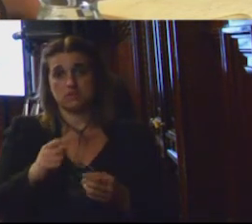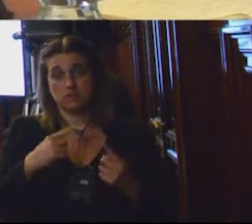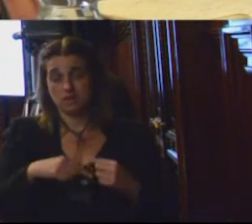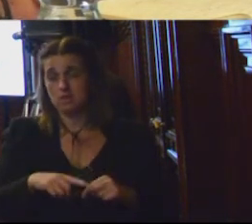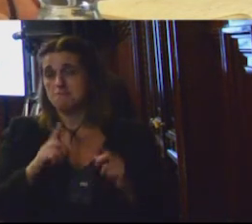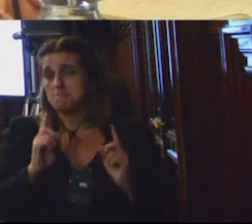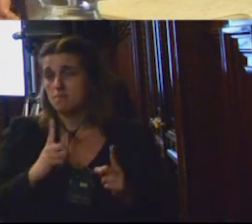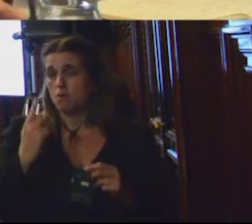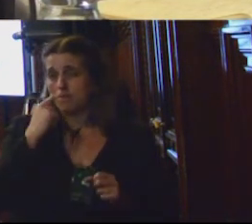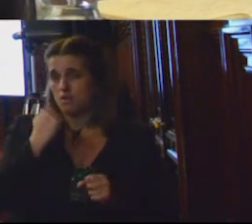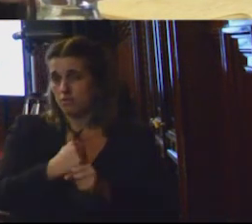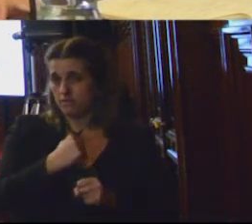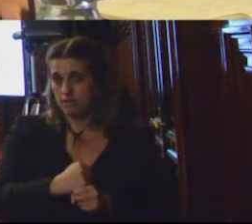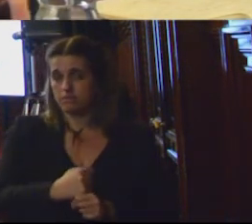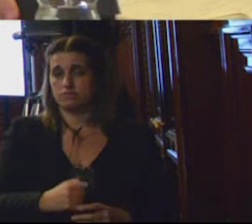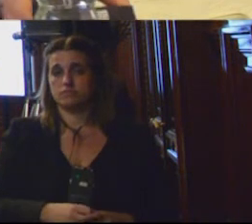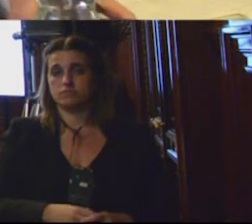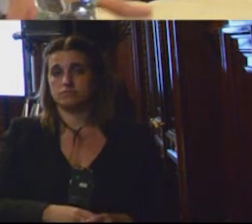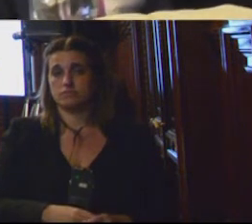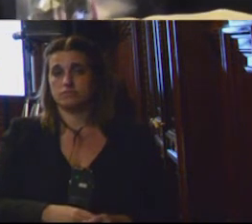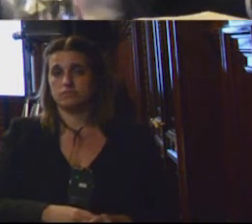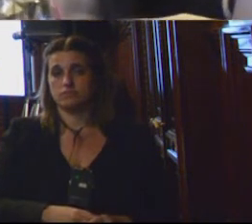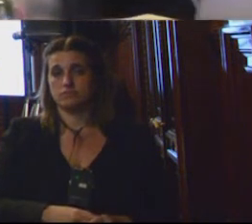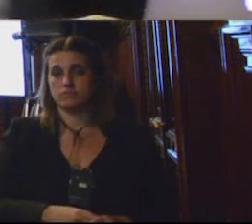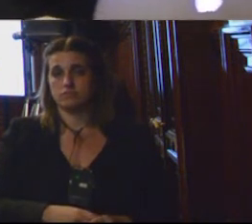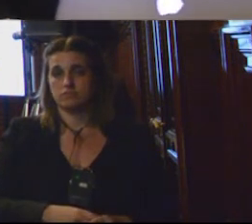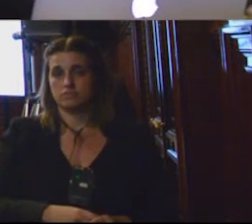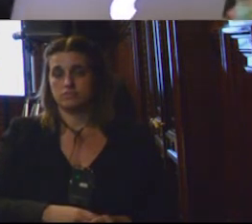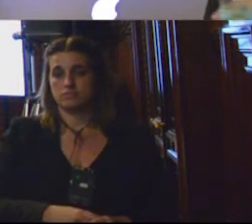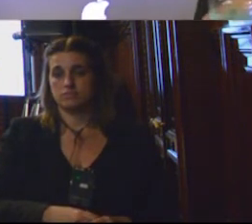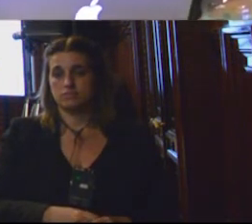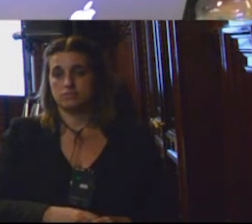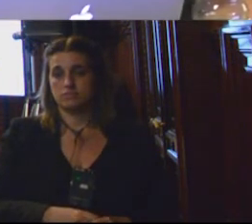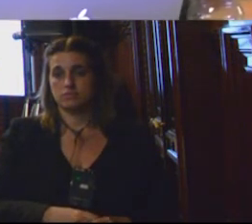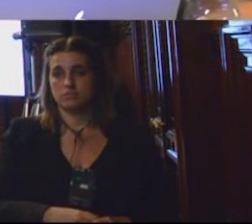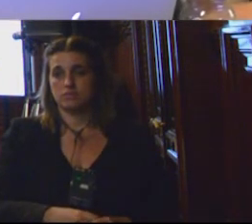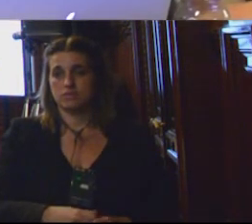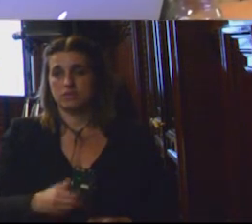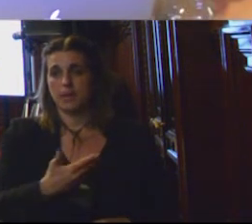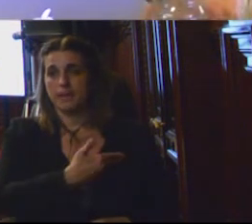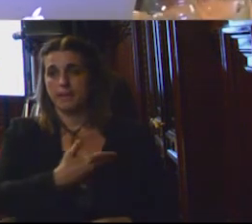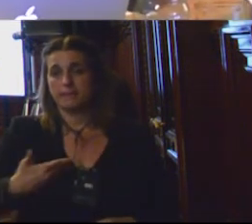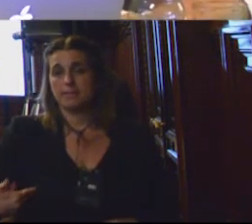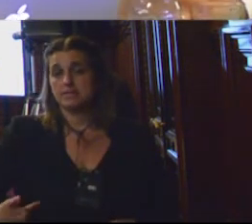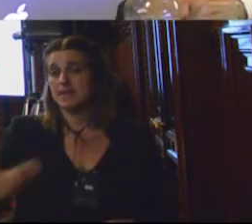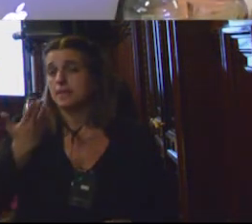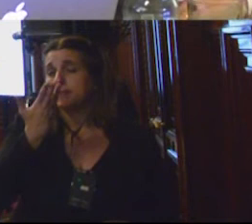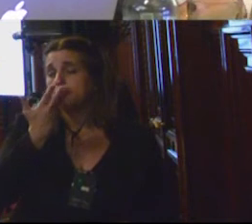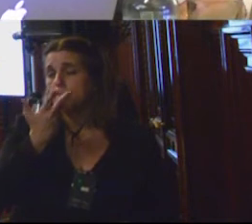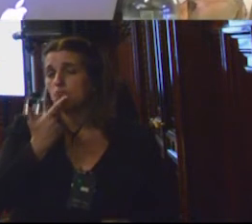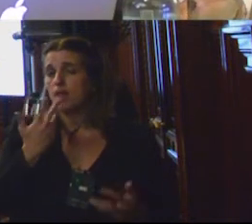Incluido para los trabajadores. Señora presidente, Señora Presidenta, me gustaría